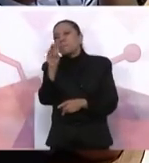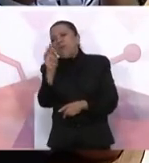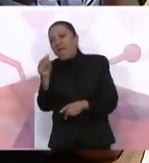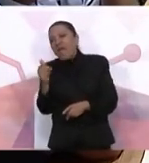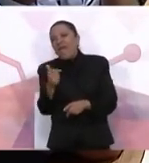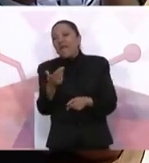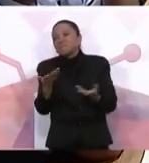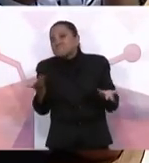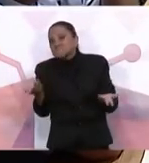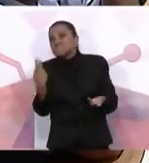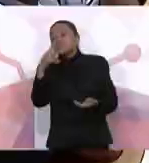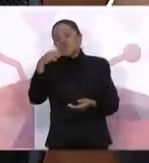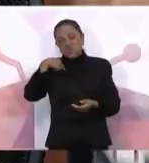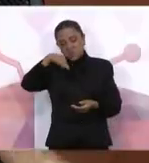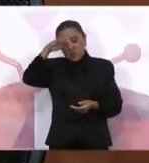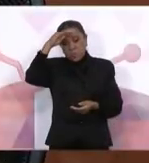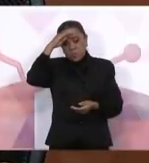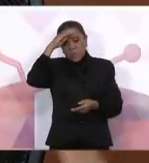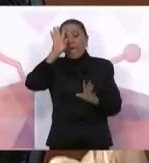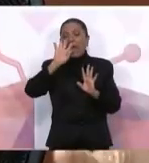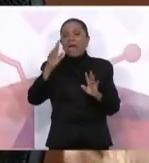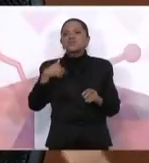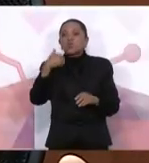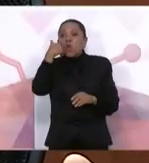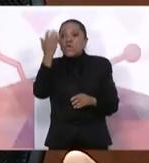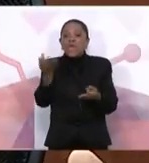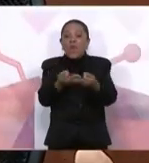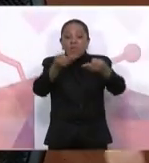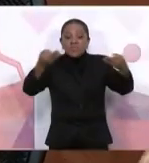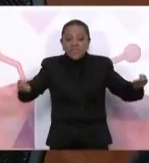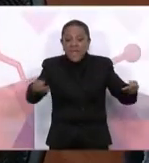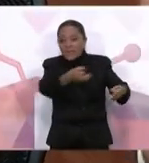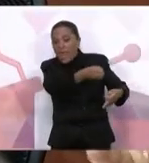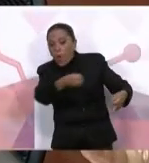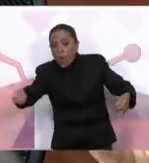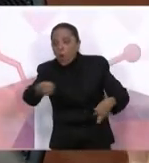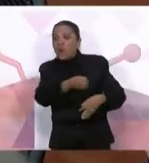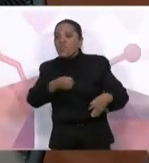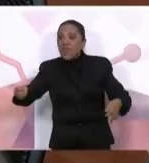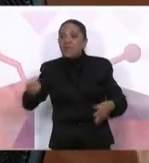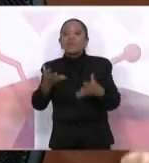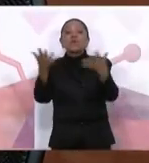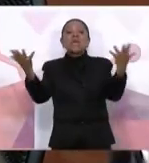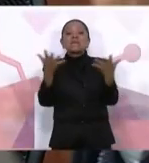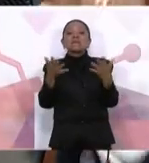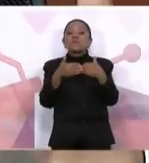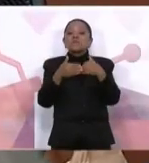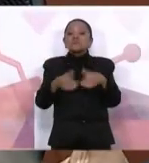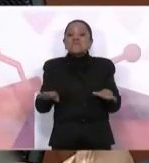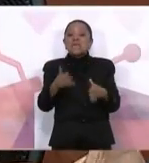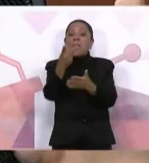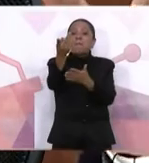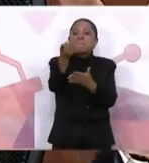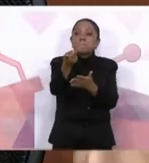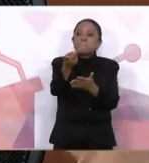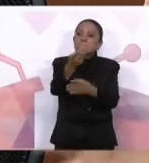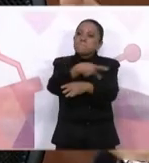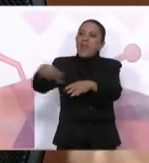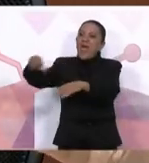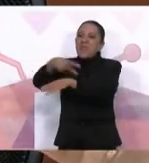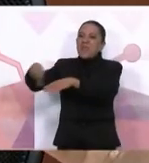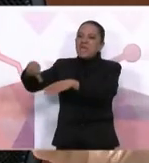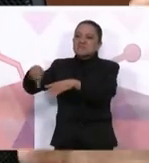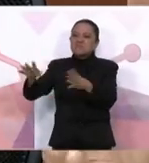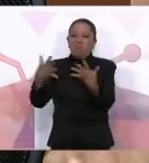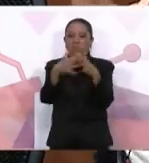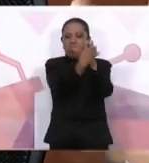el territorio se ordene que haya planeación hemos generado un estado sin planeación y esto nos ha llevado a más problemas respetemos las